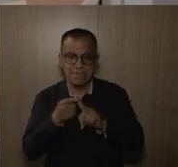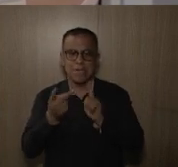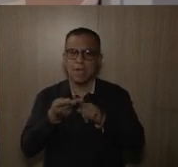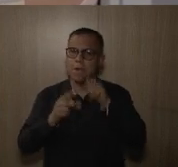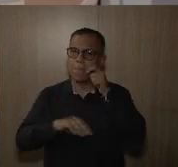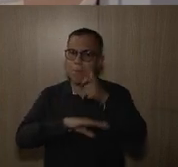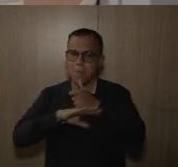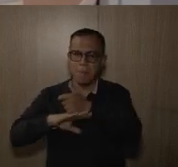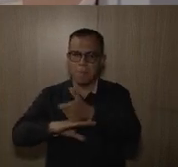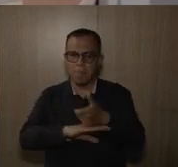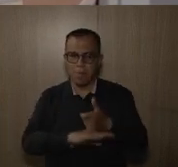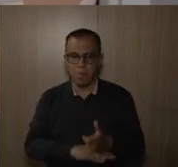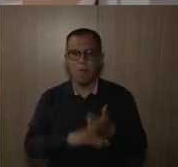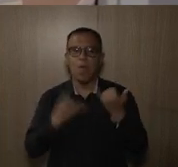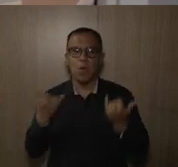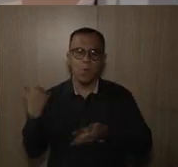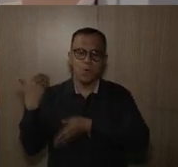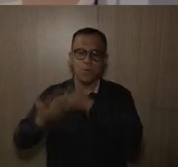verificar